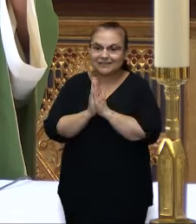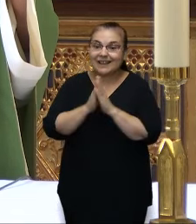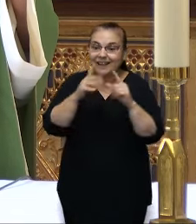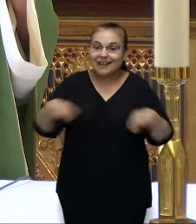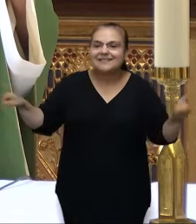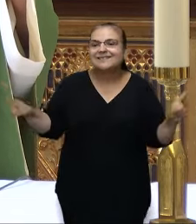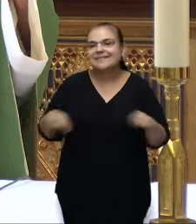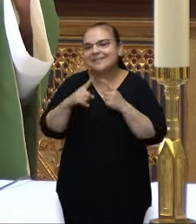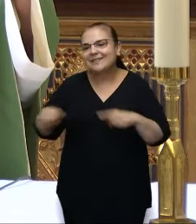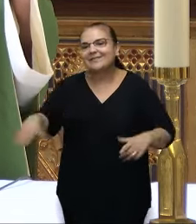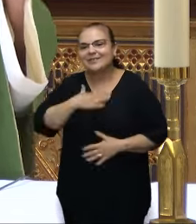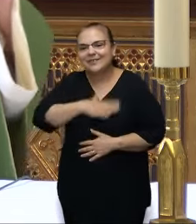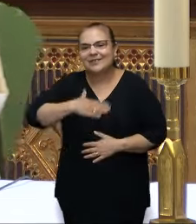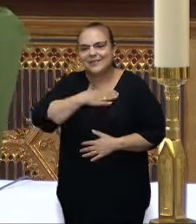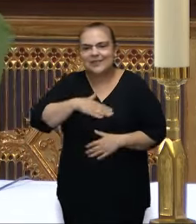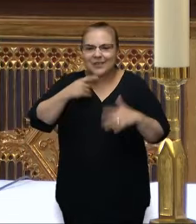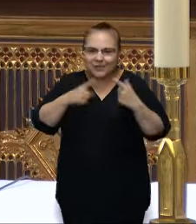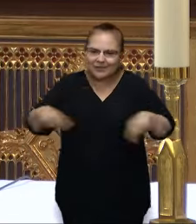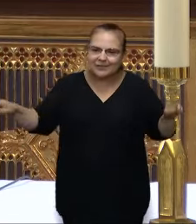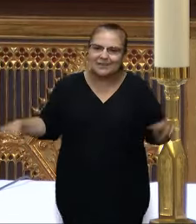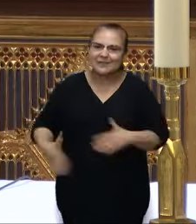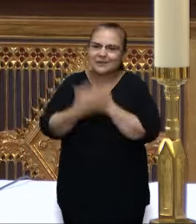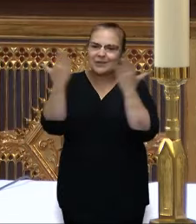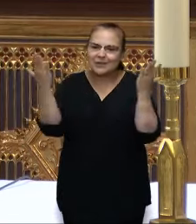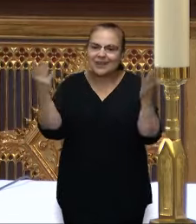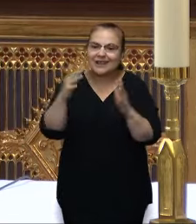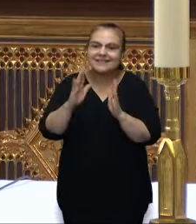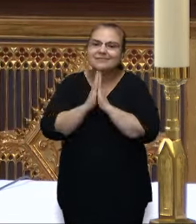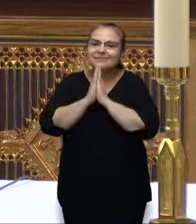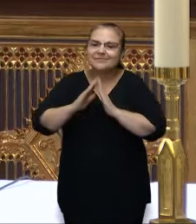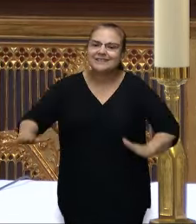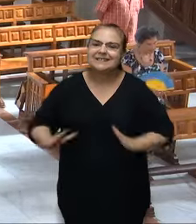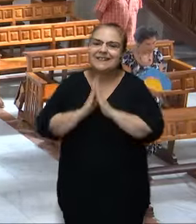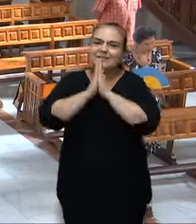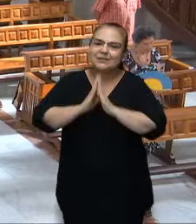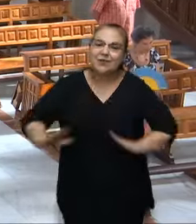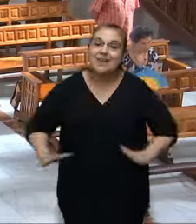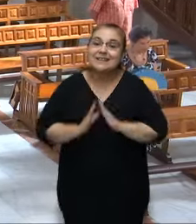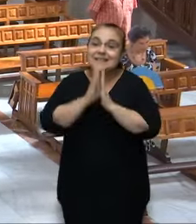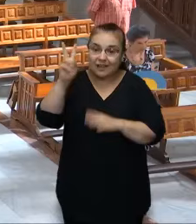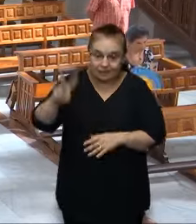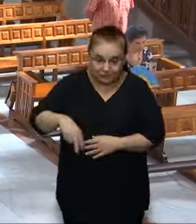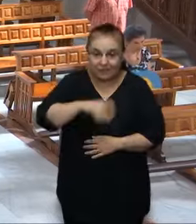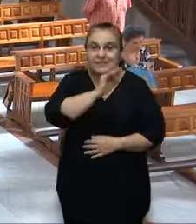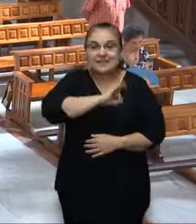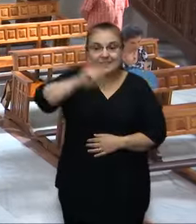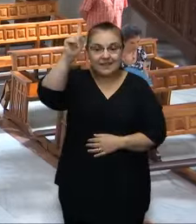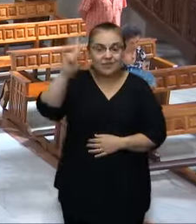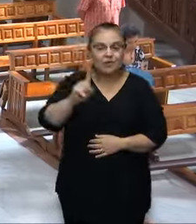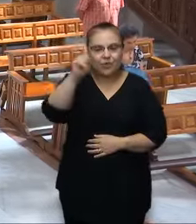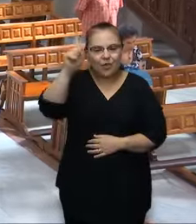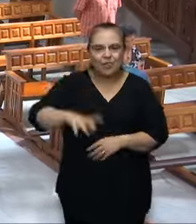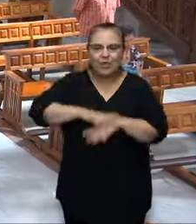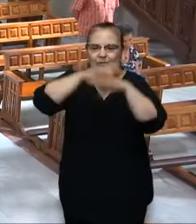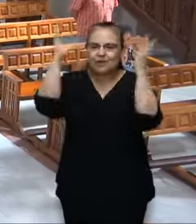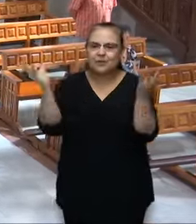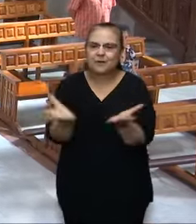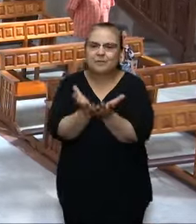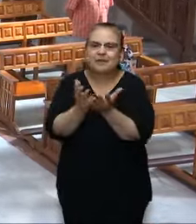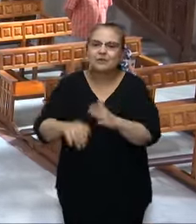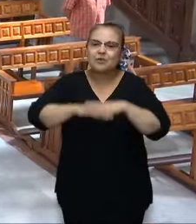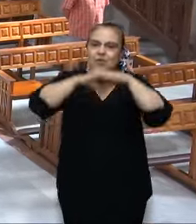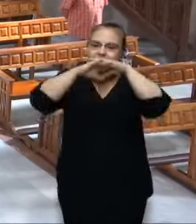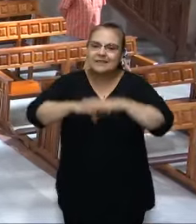cantamos con gozo el himno de tu gloria Santo Santo Santo es el señor Dios